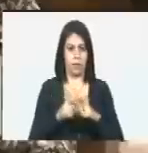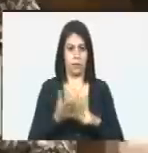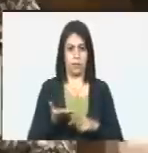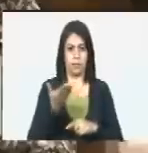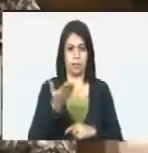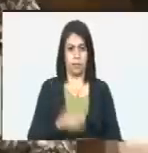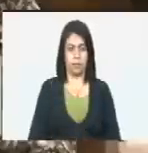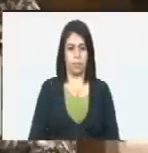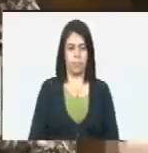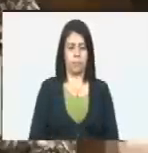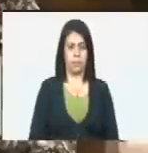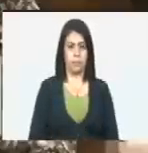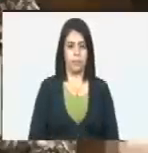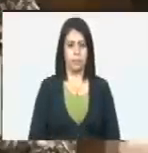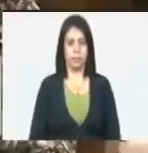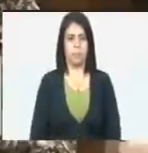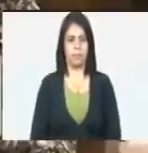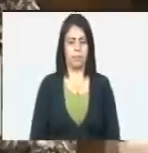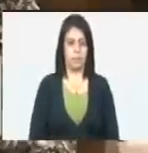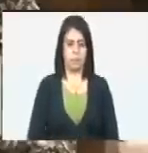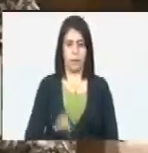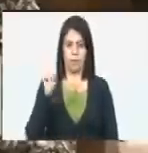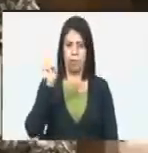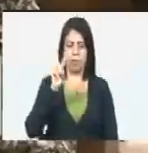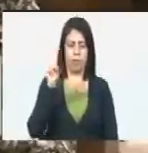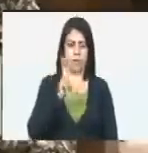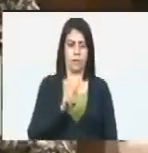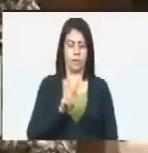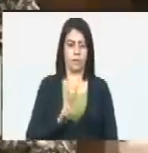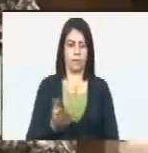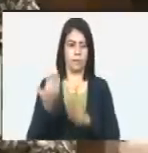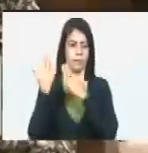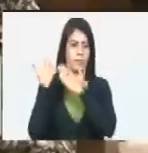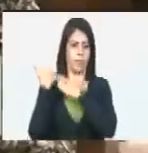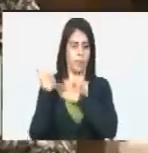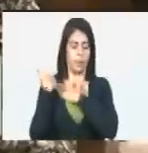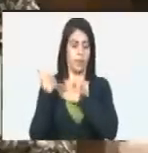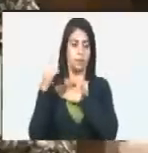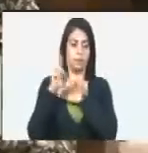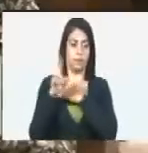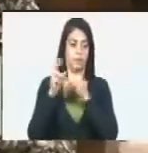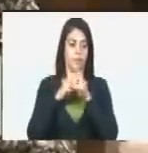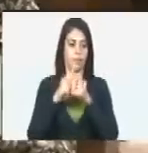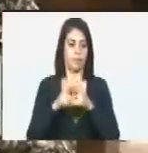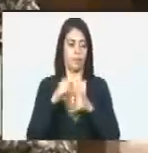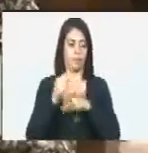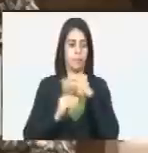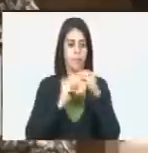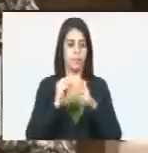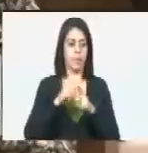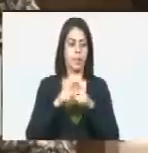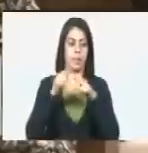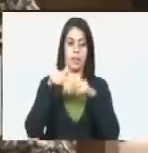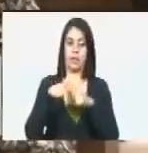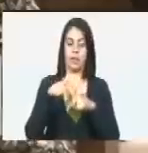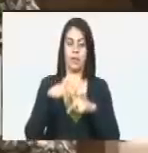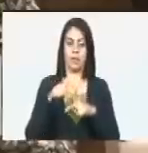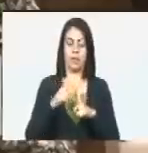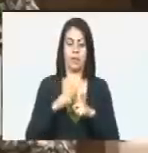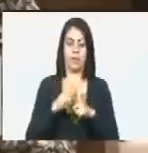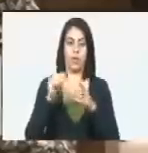Y Venezuela, asumiendo la responsabilidad que le correspondía por boca de